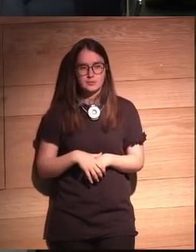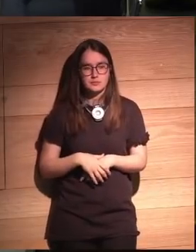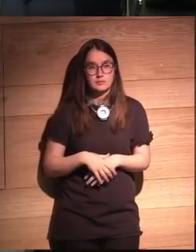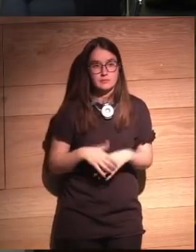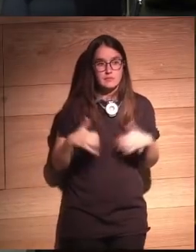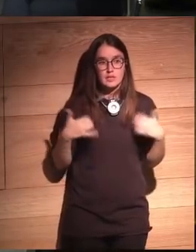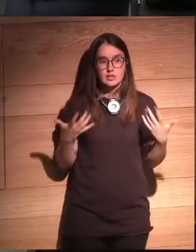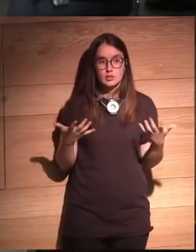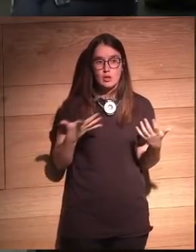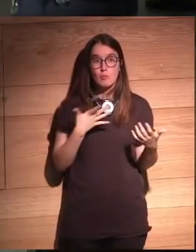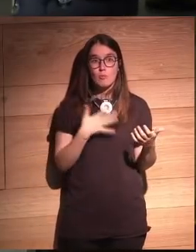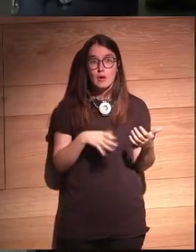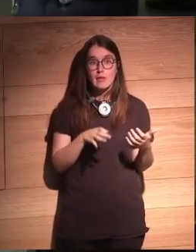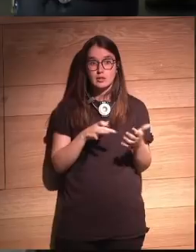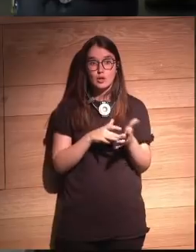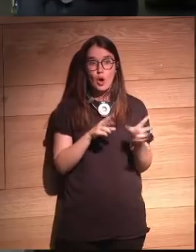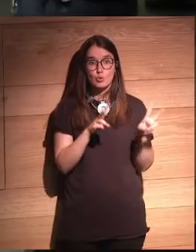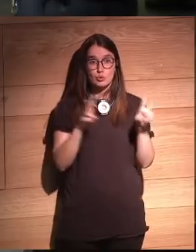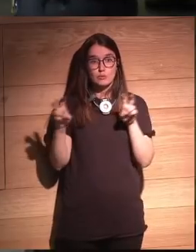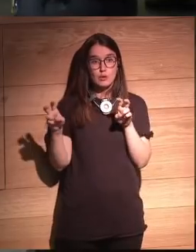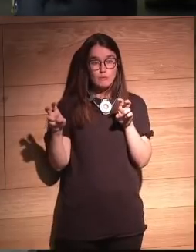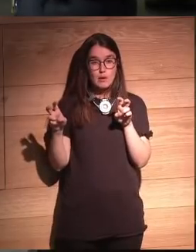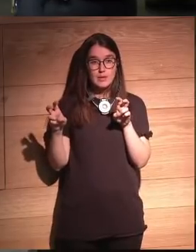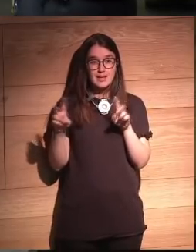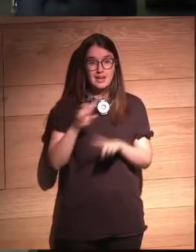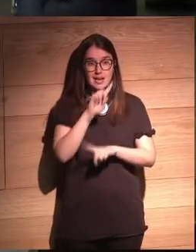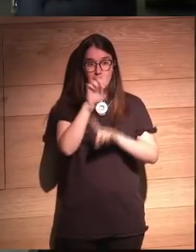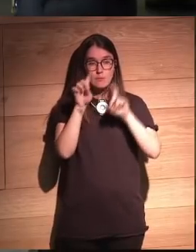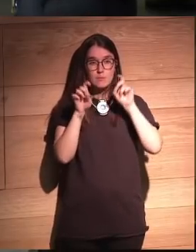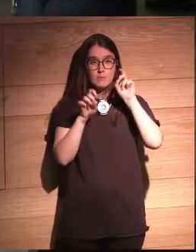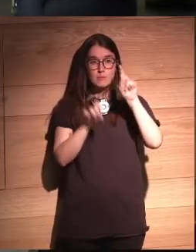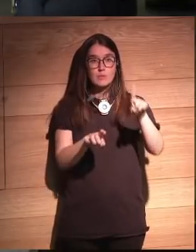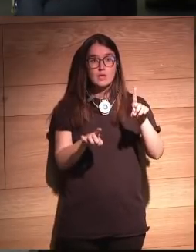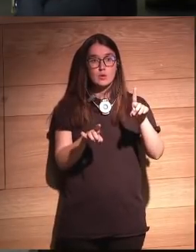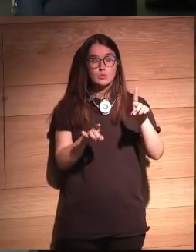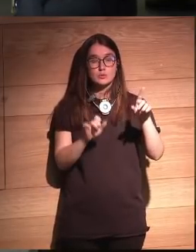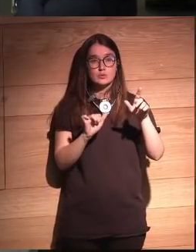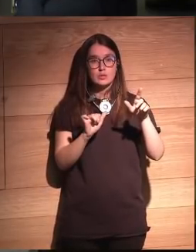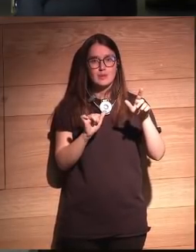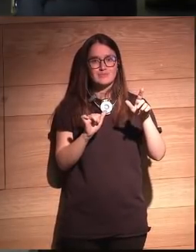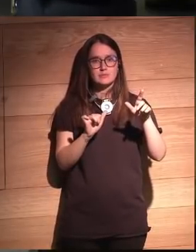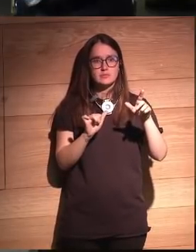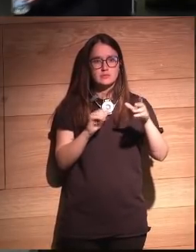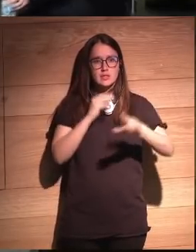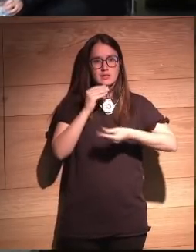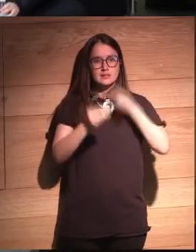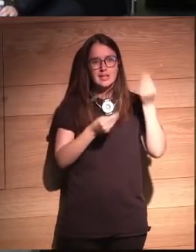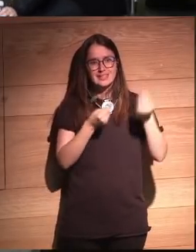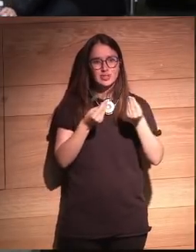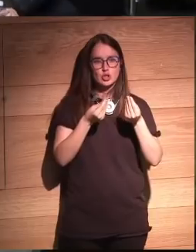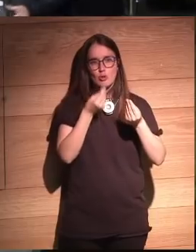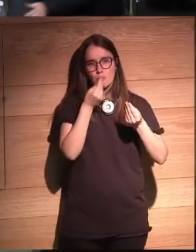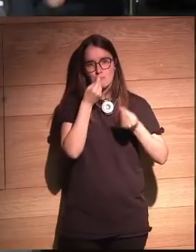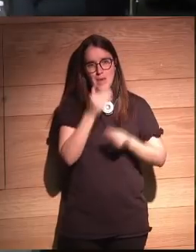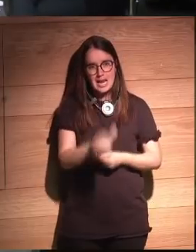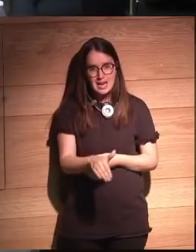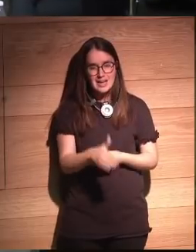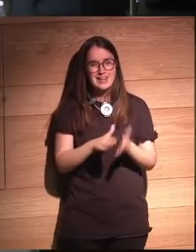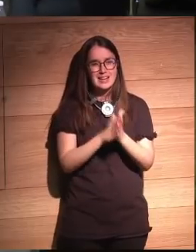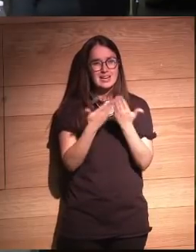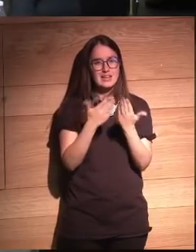Por lo tanto, probablemente sea un tema de que la pregunta esté formulada de la forma adecuada. En el libro hablamos un